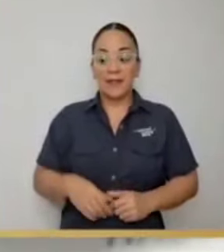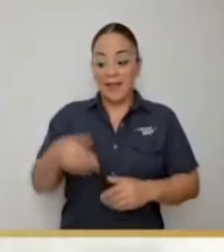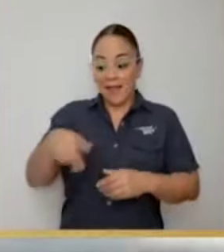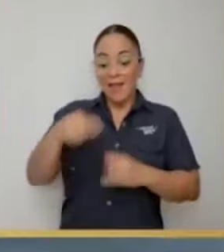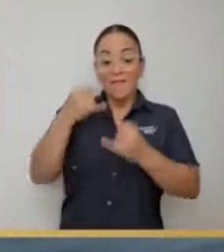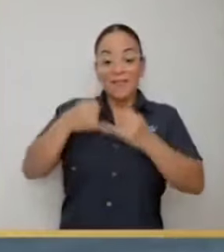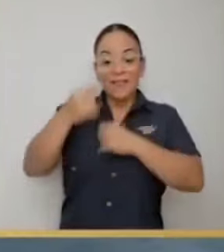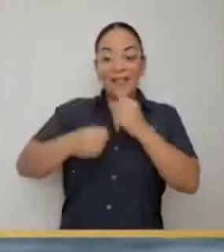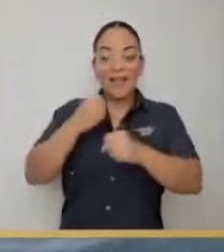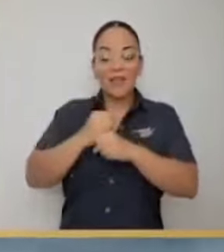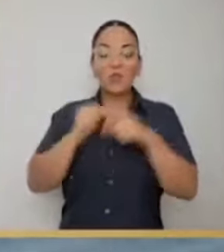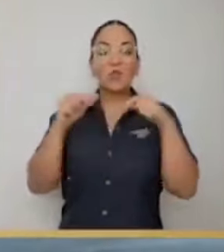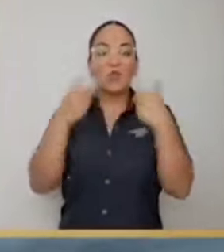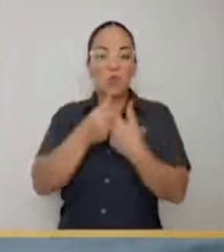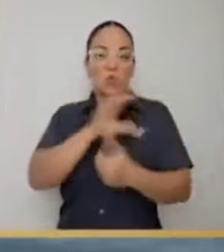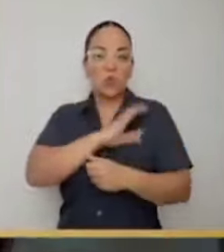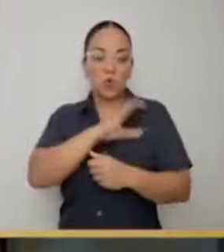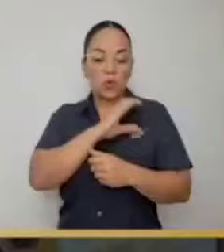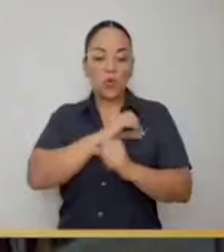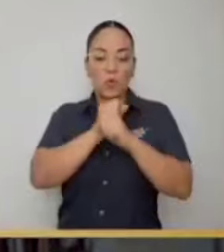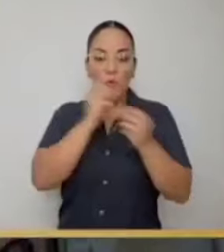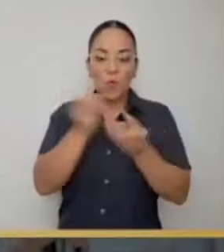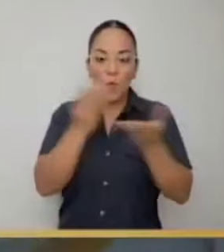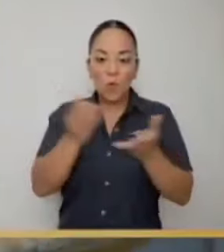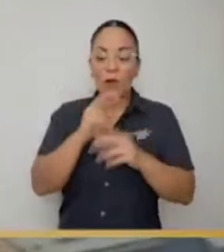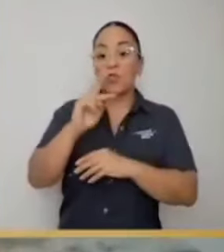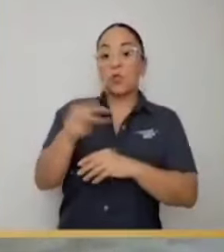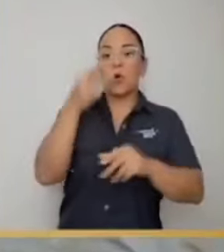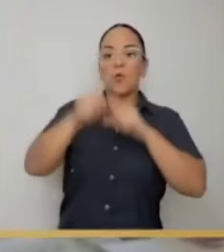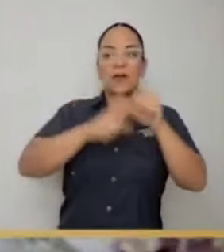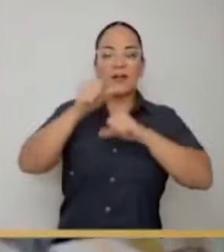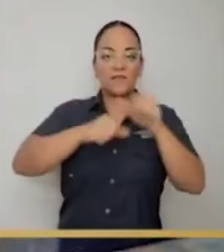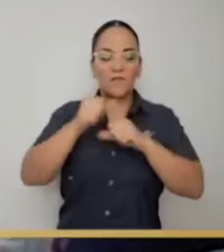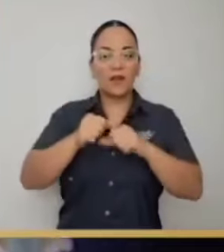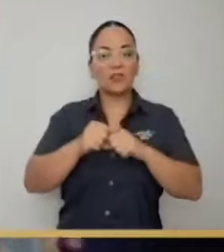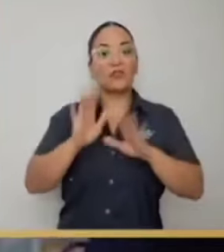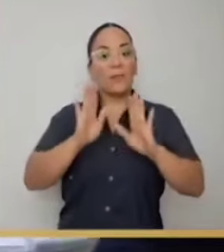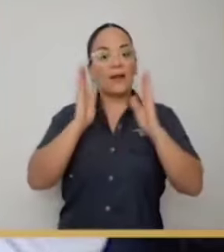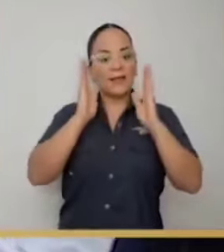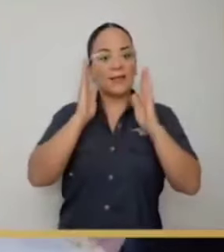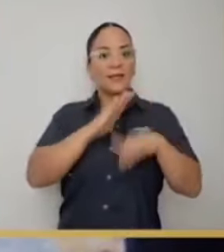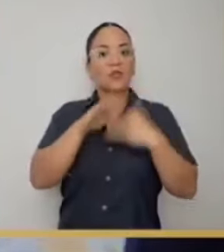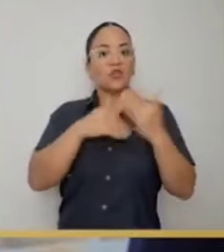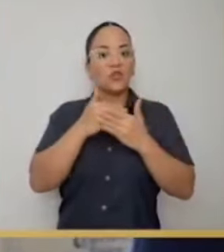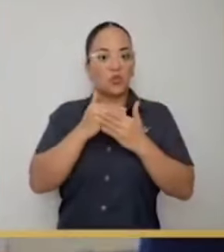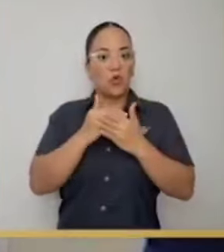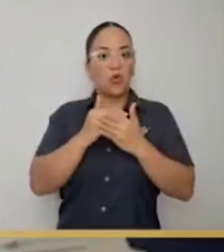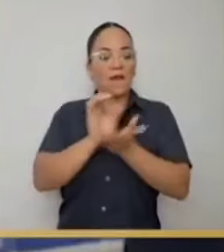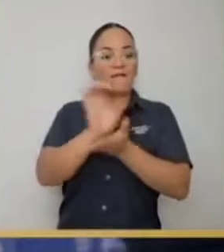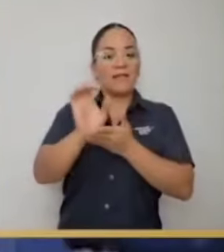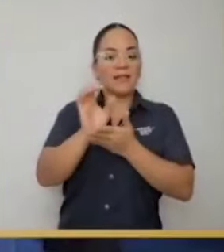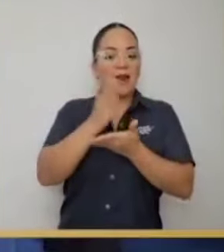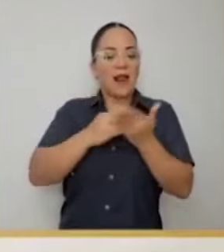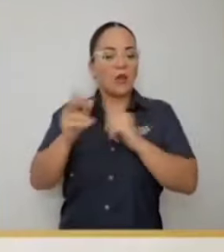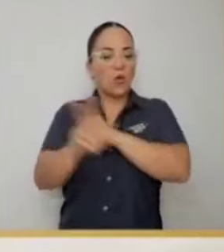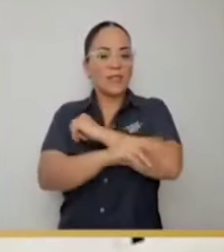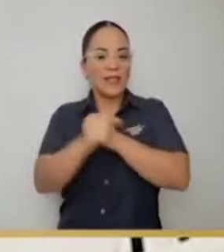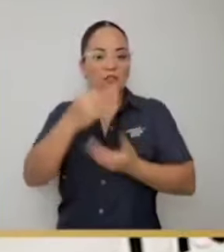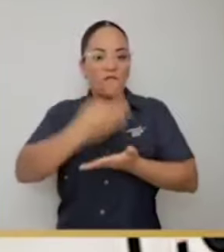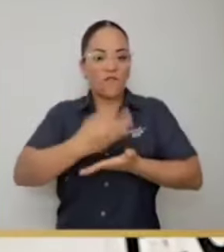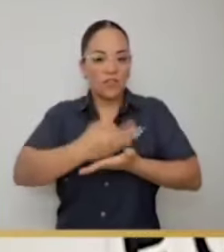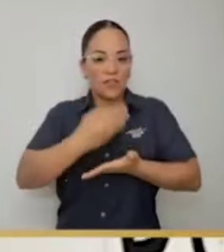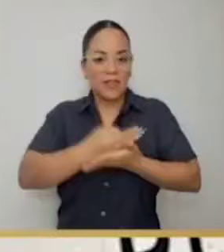Con la llegada del fin de año, los cuerpos policiales del Ministerio de Seguridad Pública redoblan esfuerzos para combatir todo tipo de